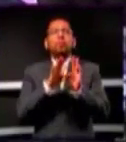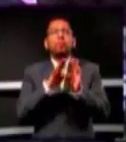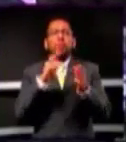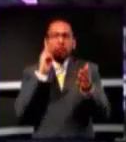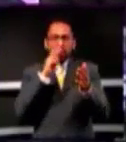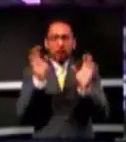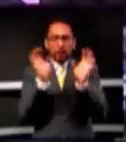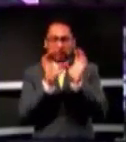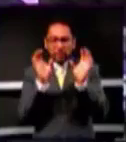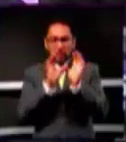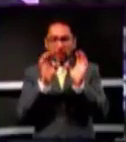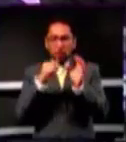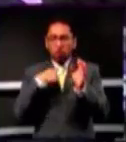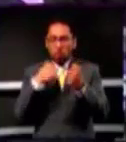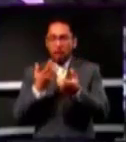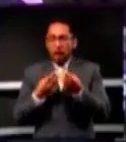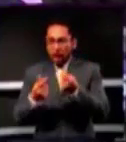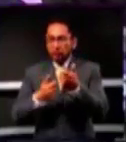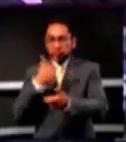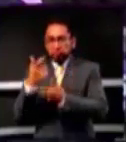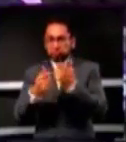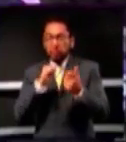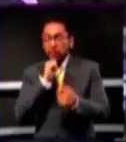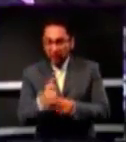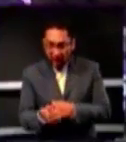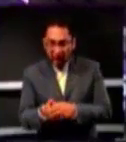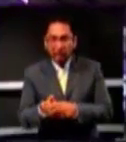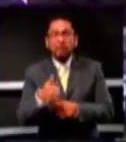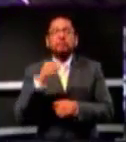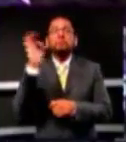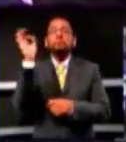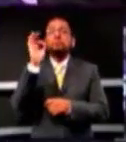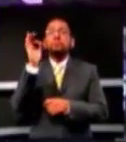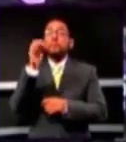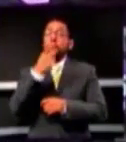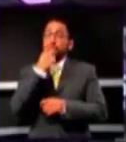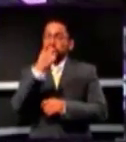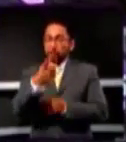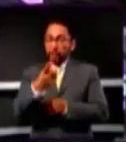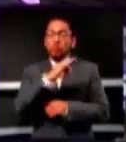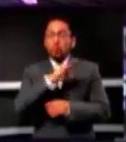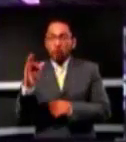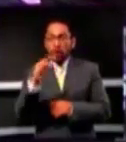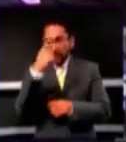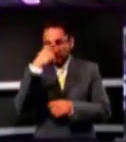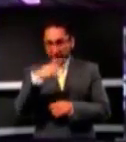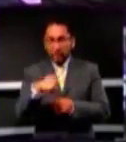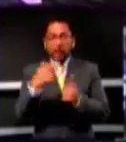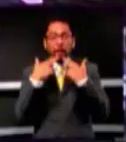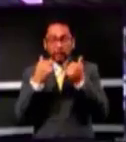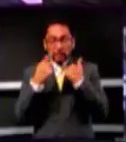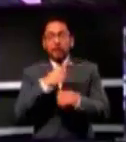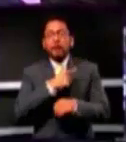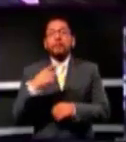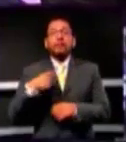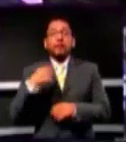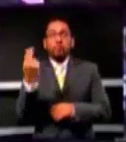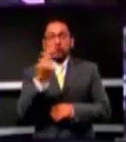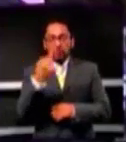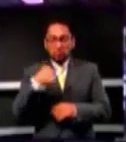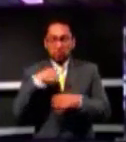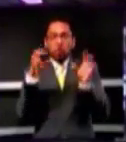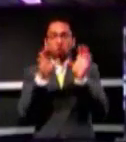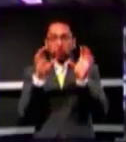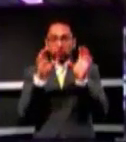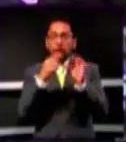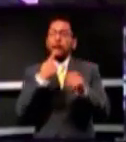la constancia de ingresos. Uh-huh. Y si tú dices, bueno, pues para poder presentar la declaración tengo que tener mi constancia de ingresos, es motivo de